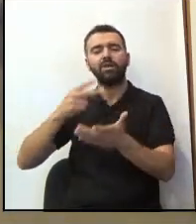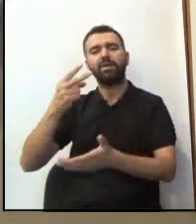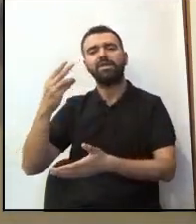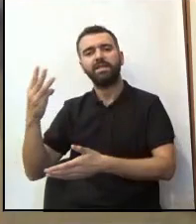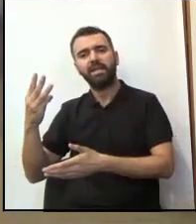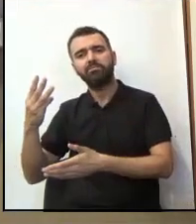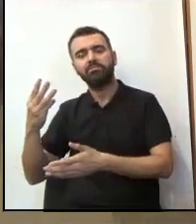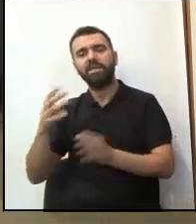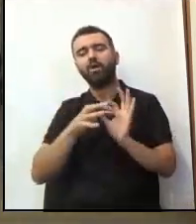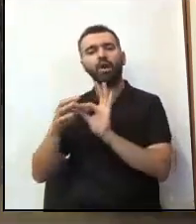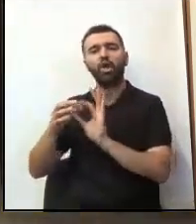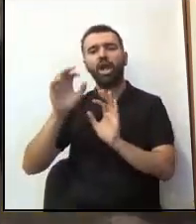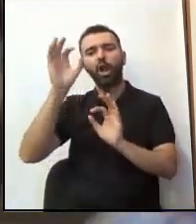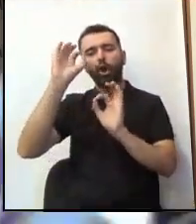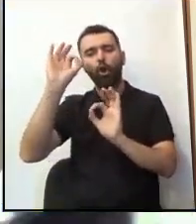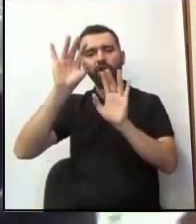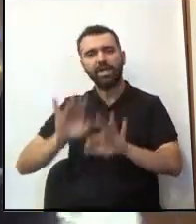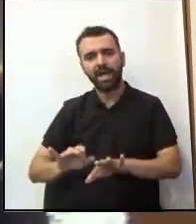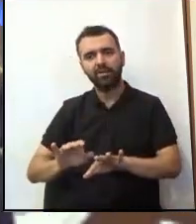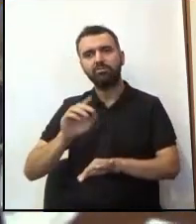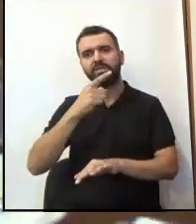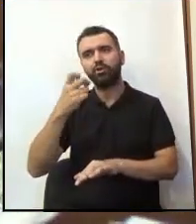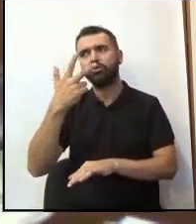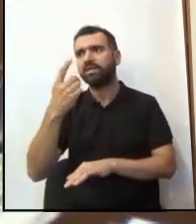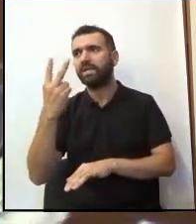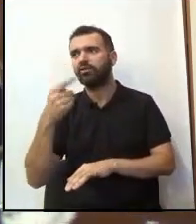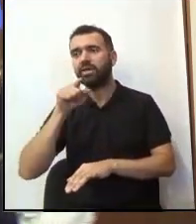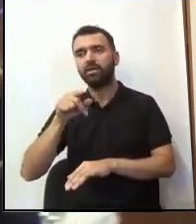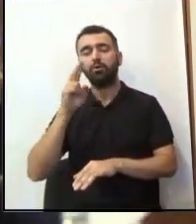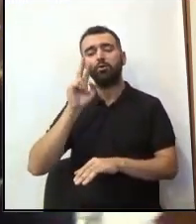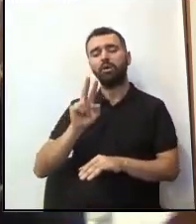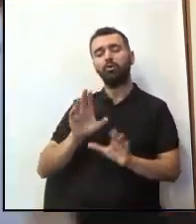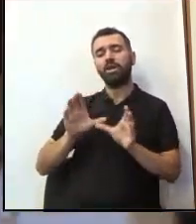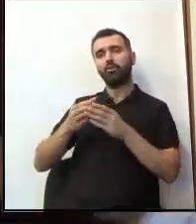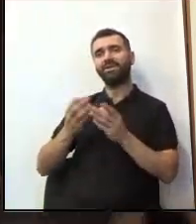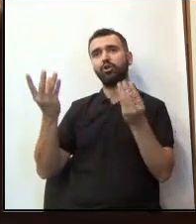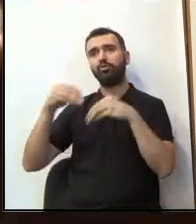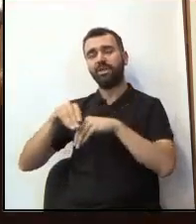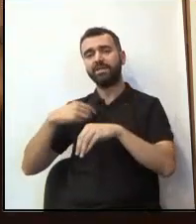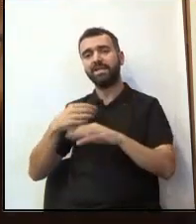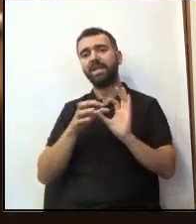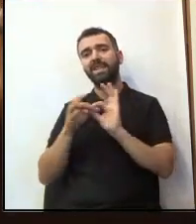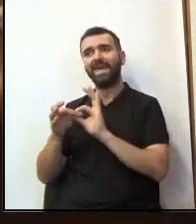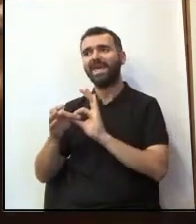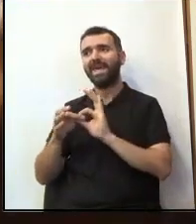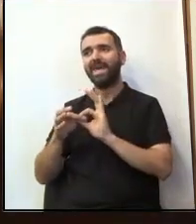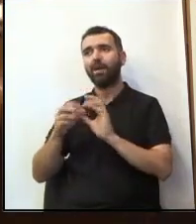1300-382. ¿Esto lo vieron? Lo vimos en la comisión que fue mixta finalmente. Perfecto. De presupuesto y de